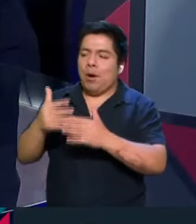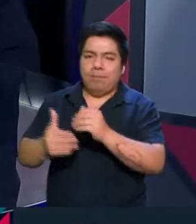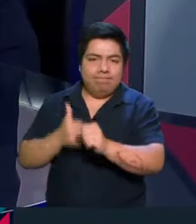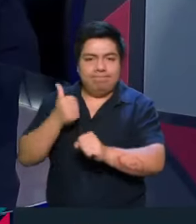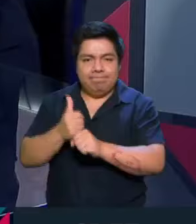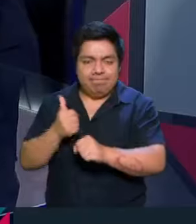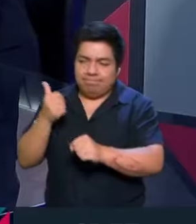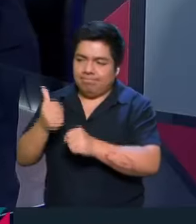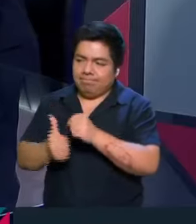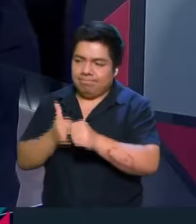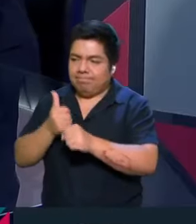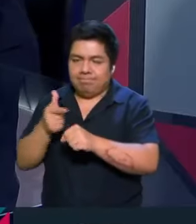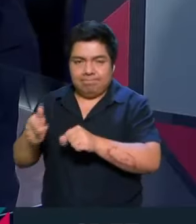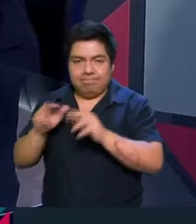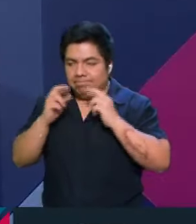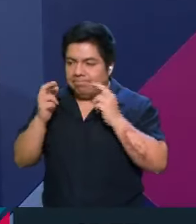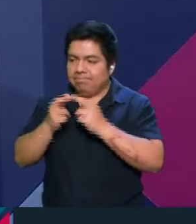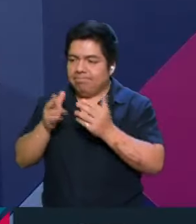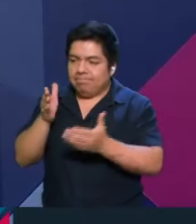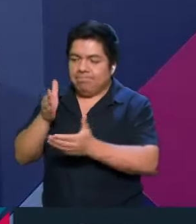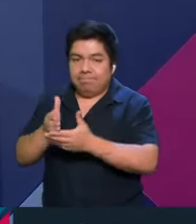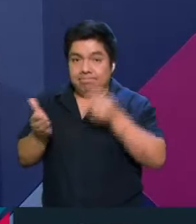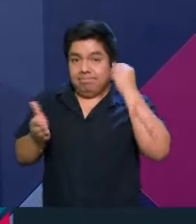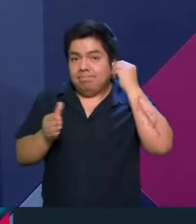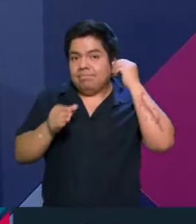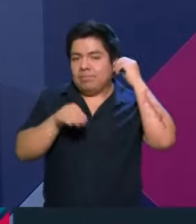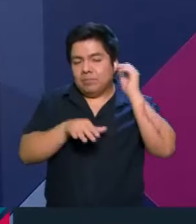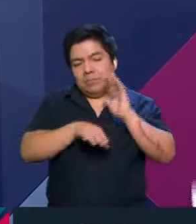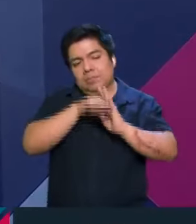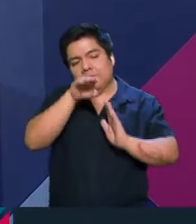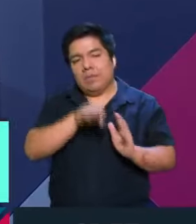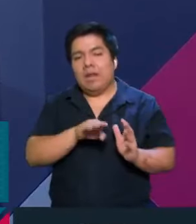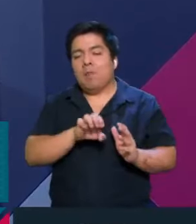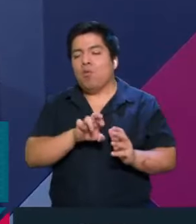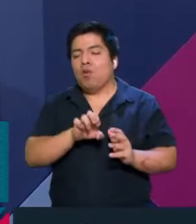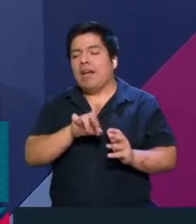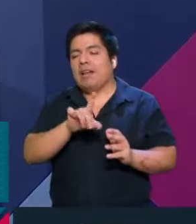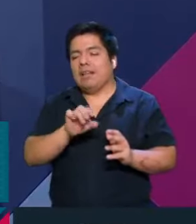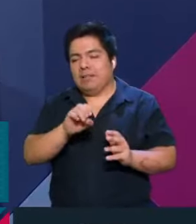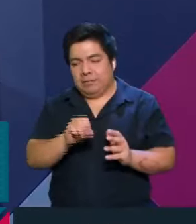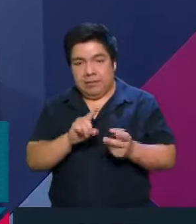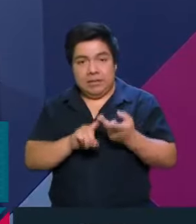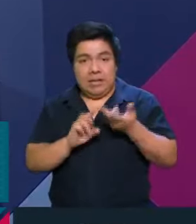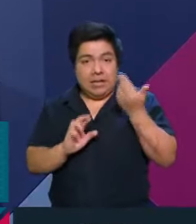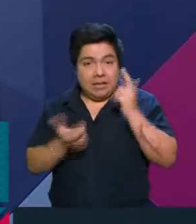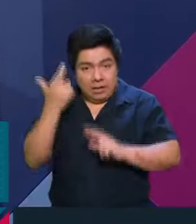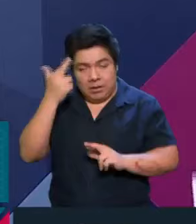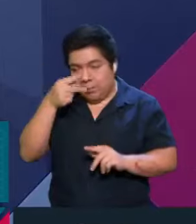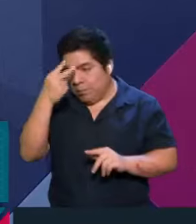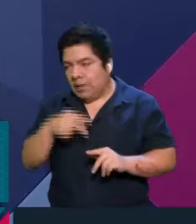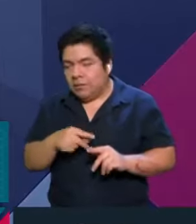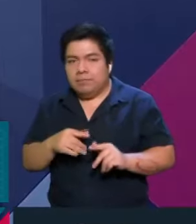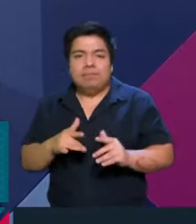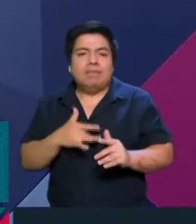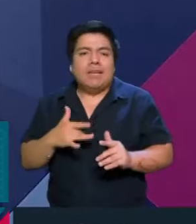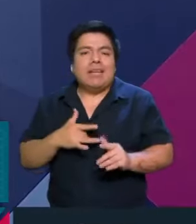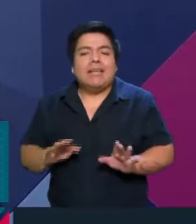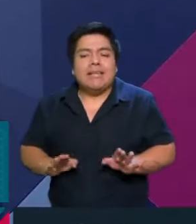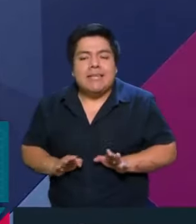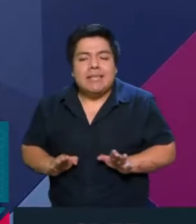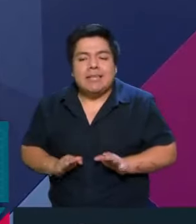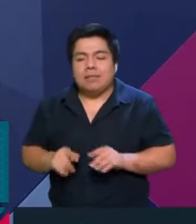estética, pues, proviene de el muralismo, proviene de la Revolución Mexicana, tiene este carácter